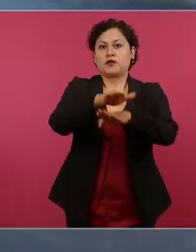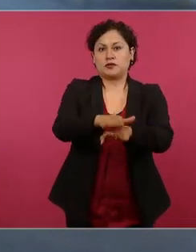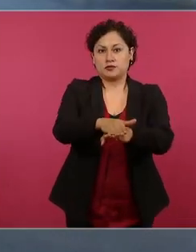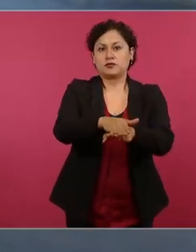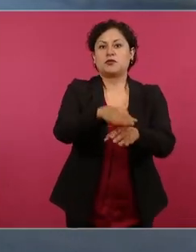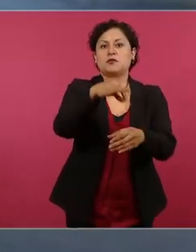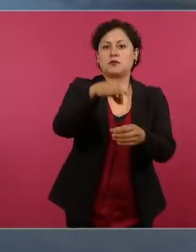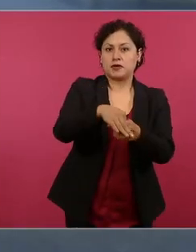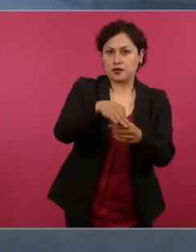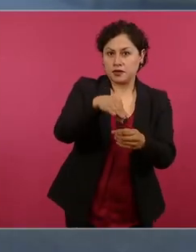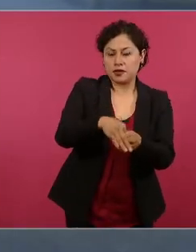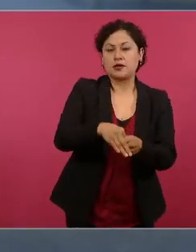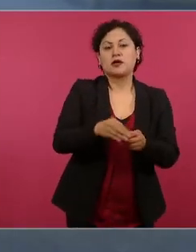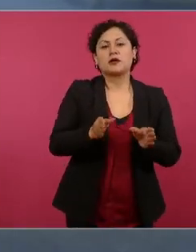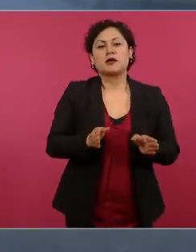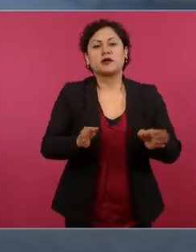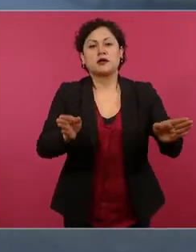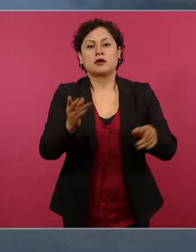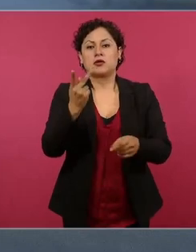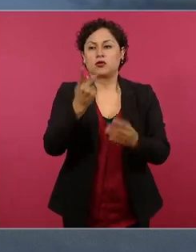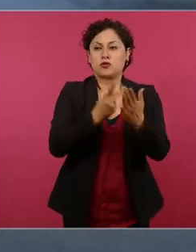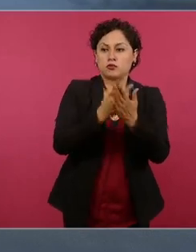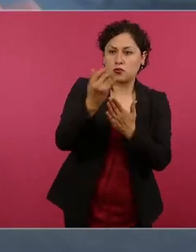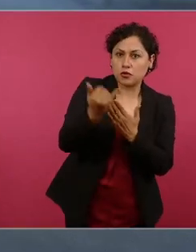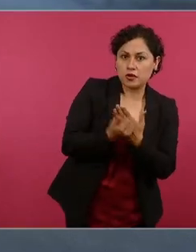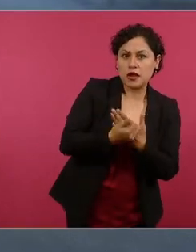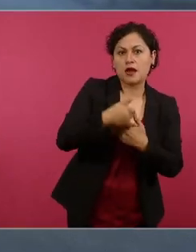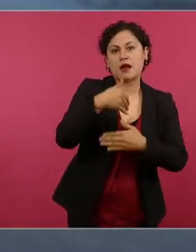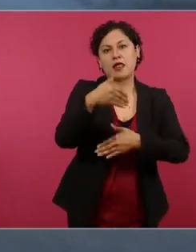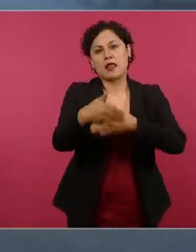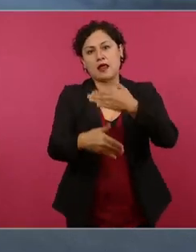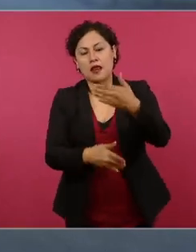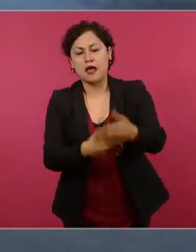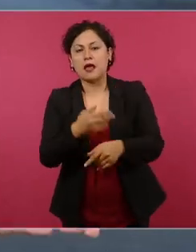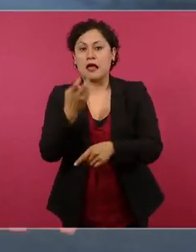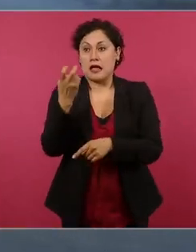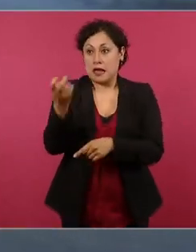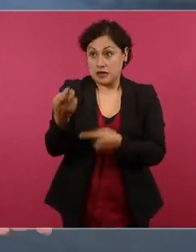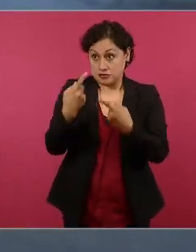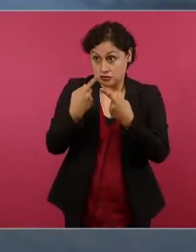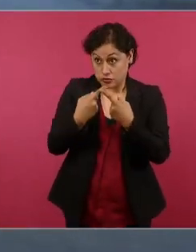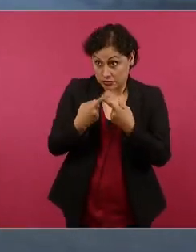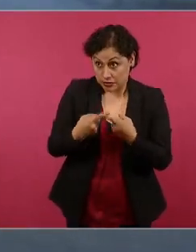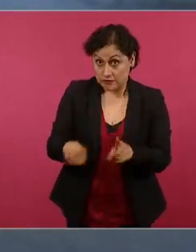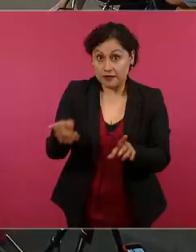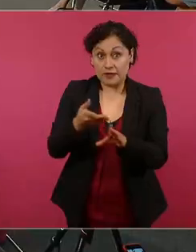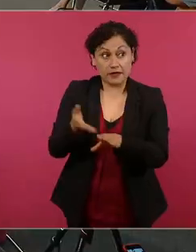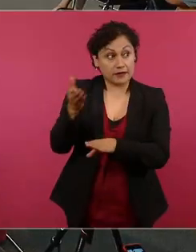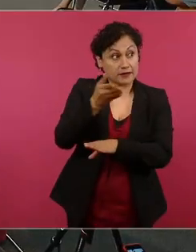dos proyectos y demás, no se compara con lo que se hacían en pasadas administraciones de intervenciones. Además, ni